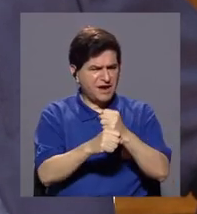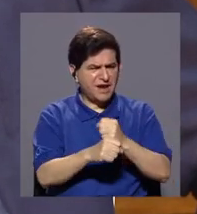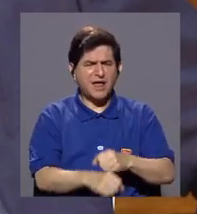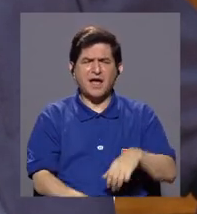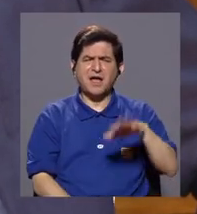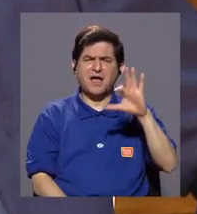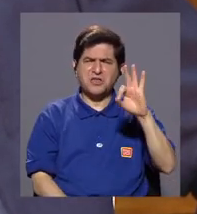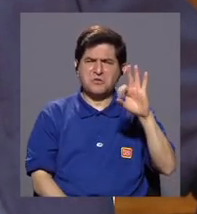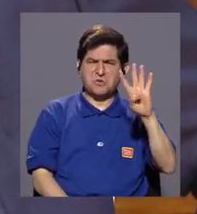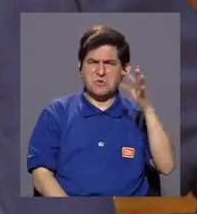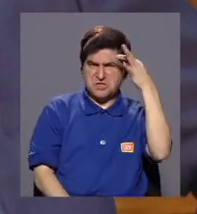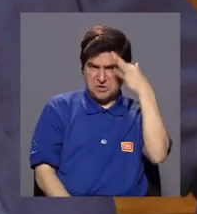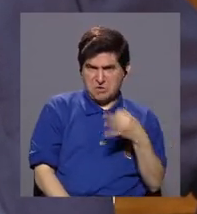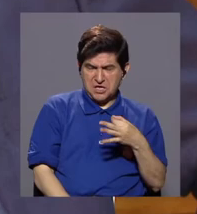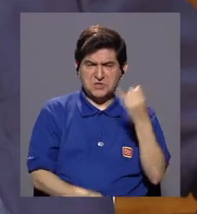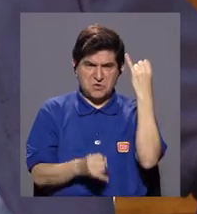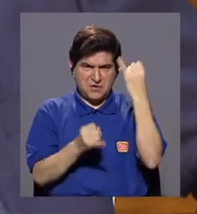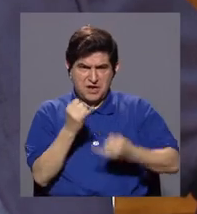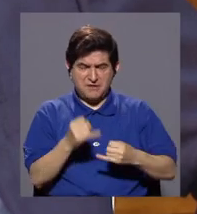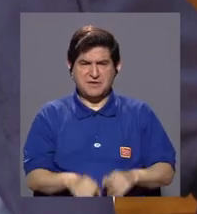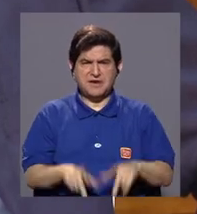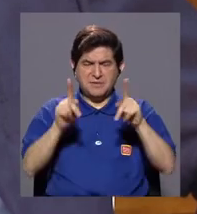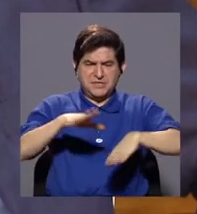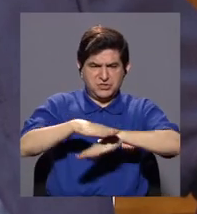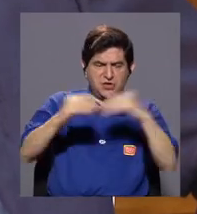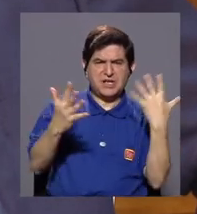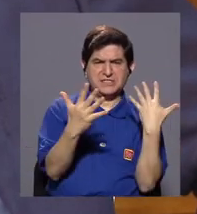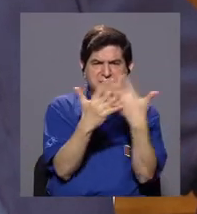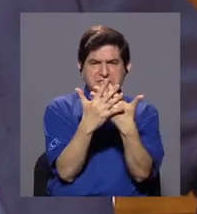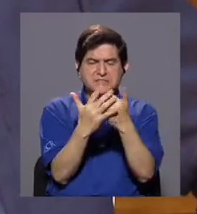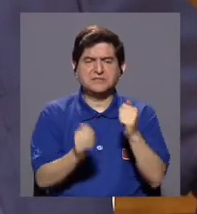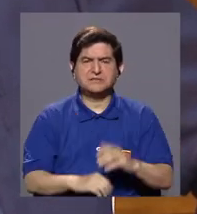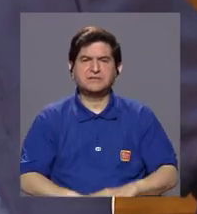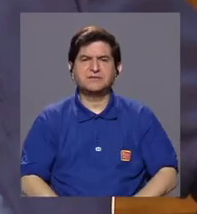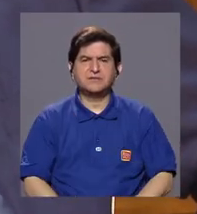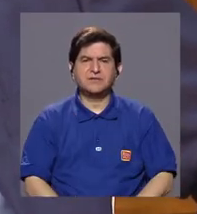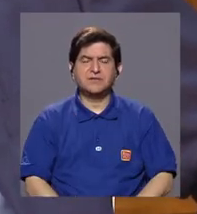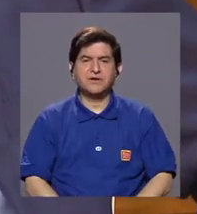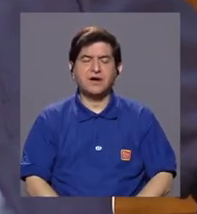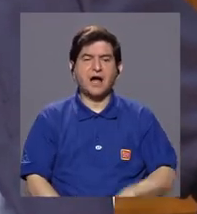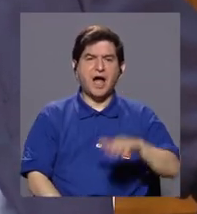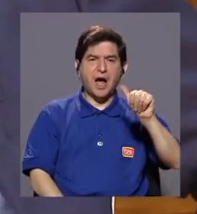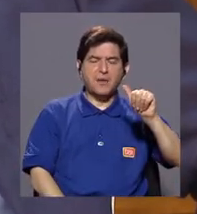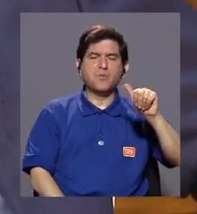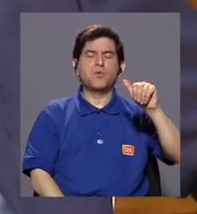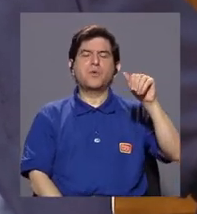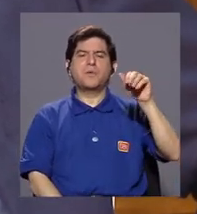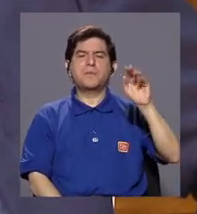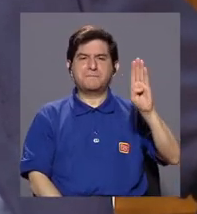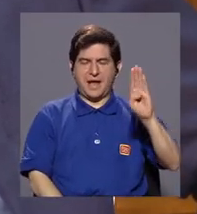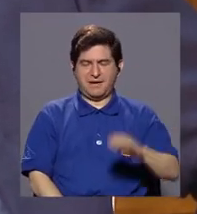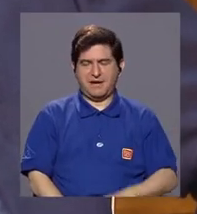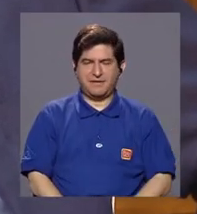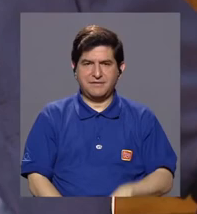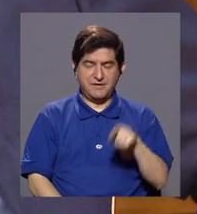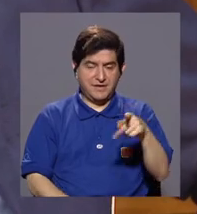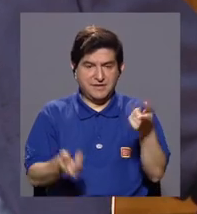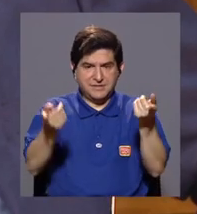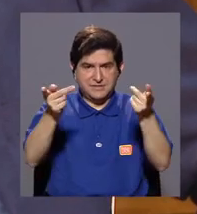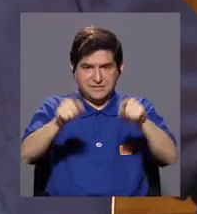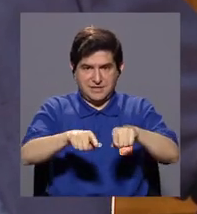ahí, del año 94, que finalmente salió de la prisión Abu Bakr al-Baghdadi, que es el